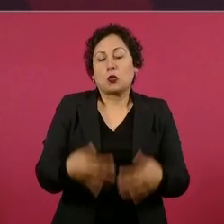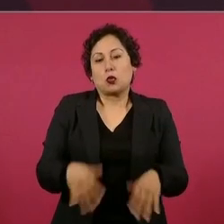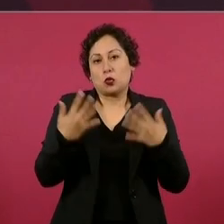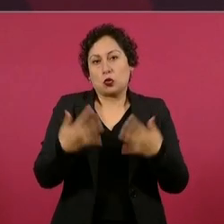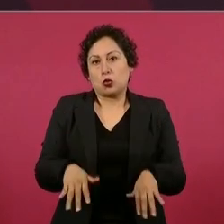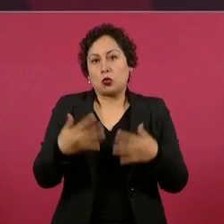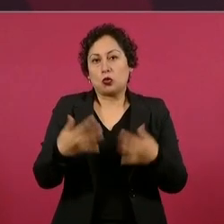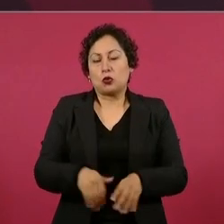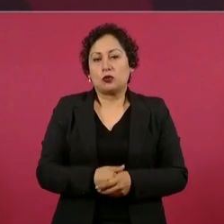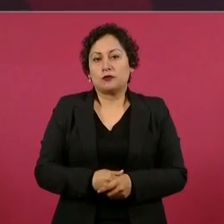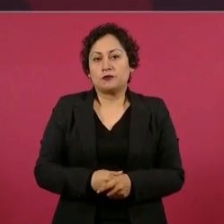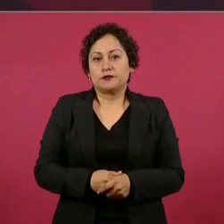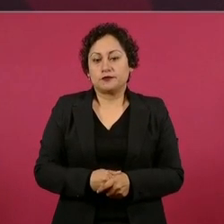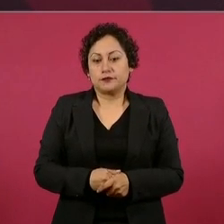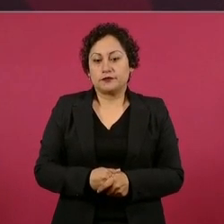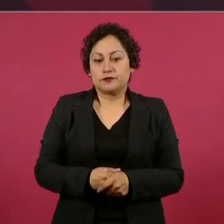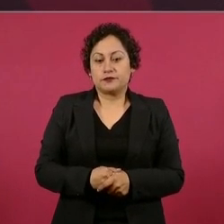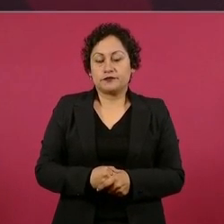el